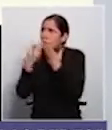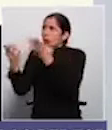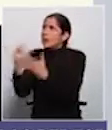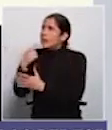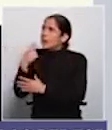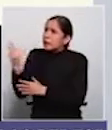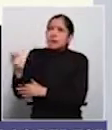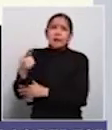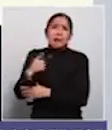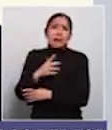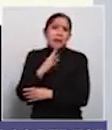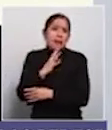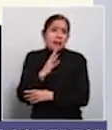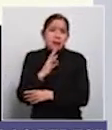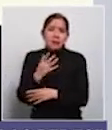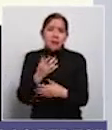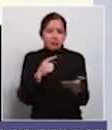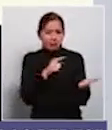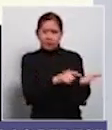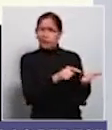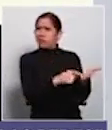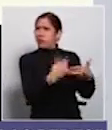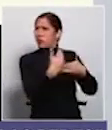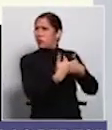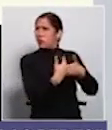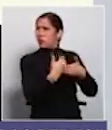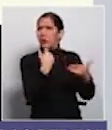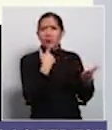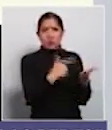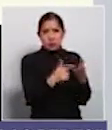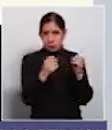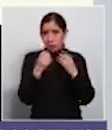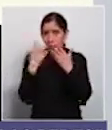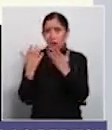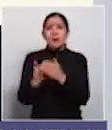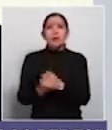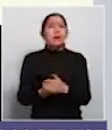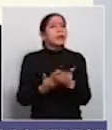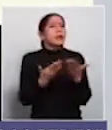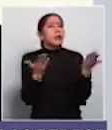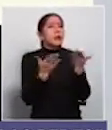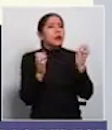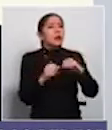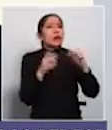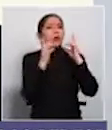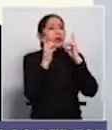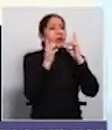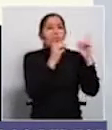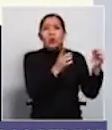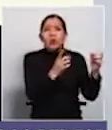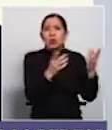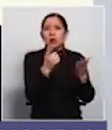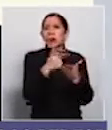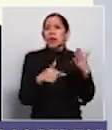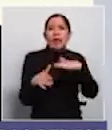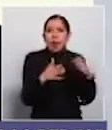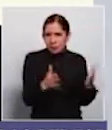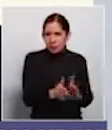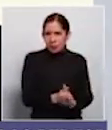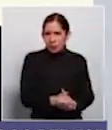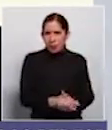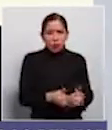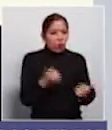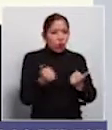y manifestarnos, ¿no?, que está recibiendo, que está siendo acosado de alguna manera. ¿Dónde podemos hacer estas denuncias? ¿Cuáles son